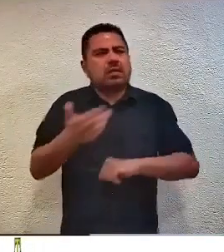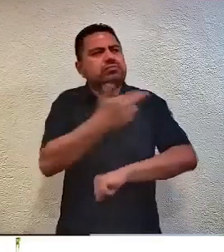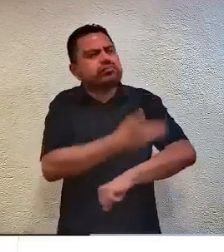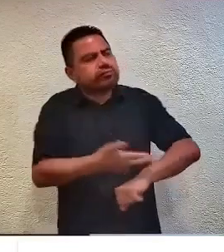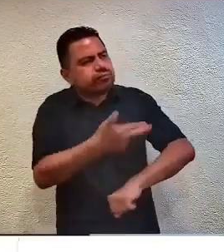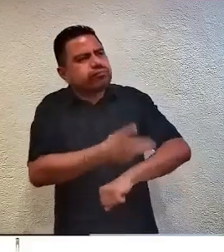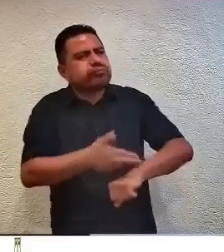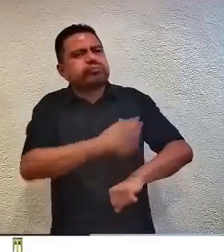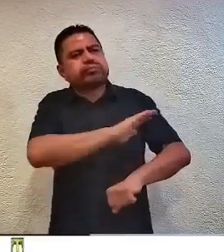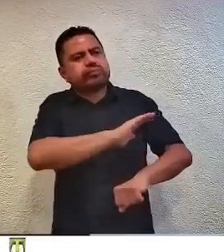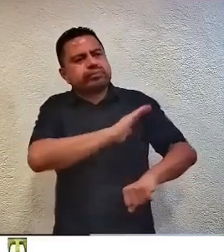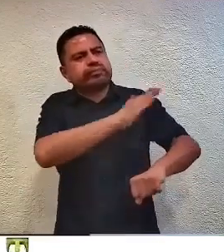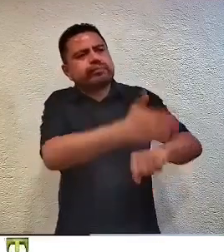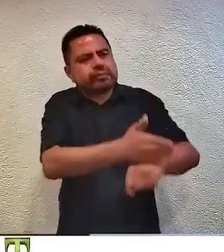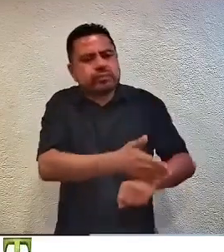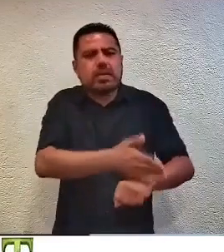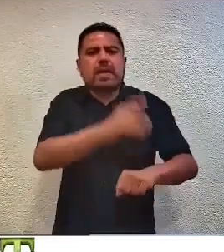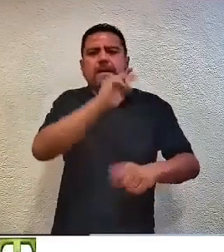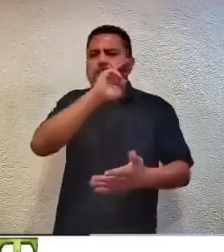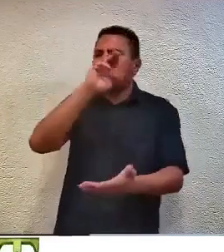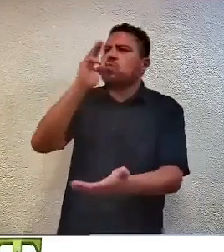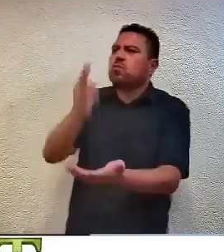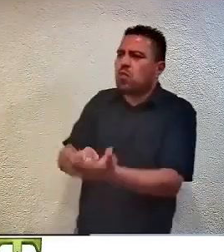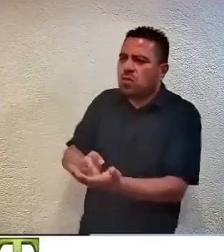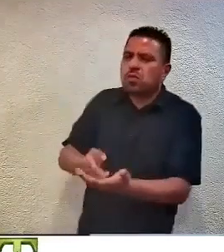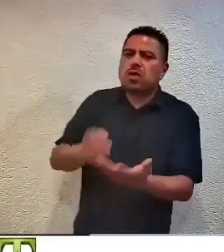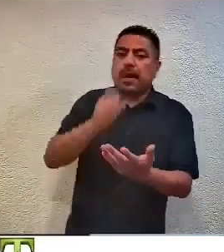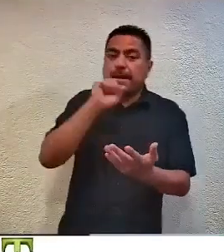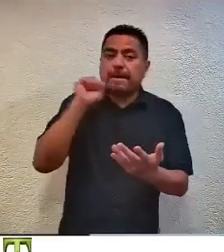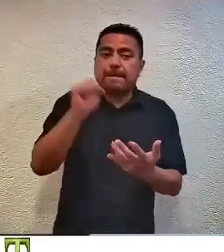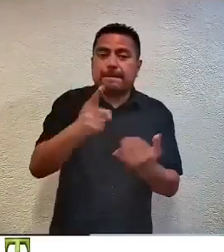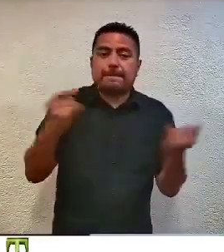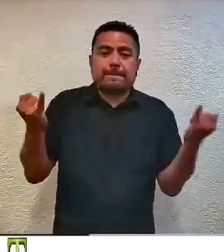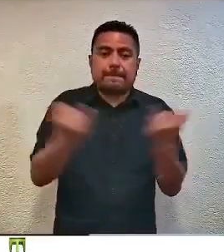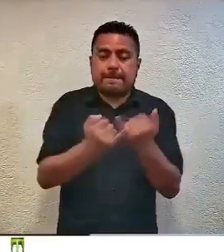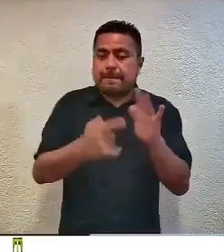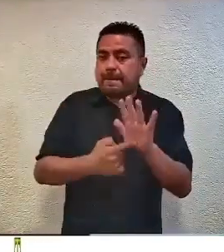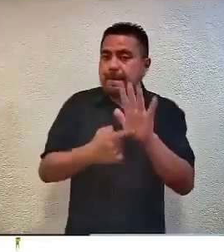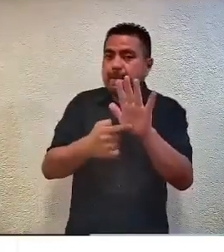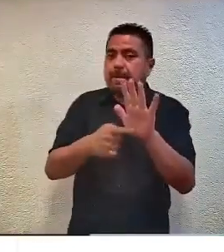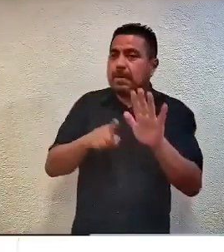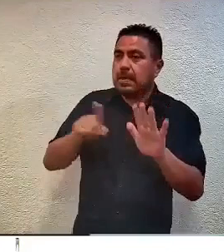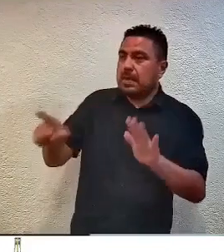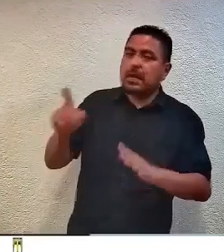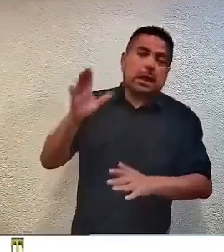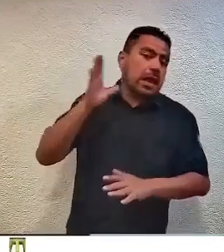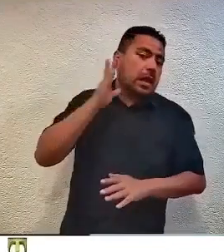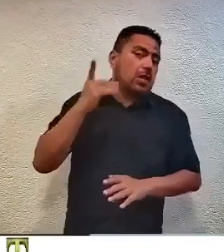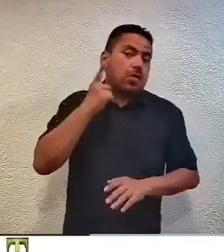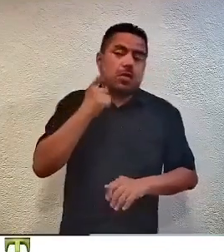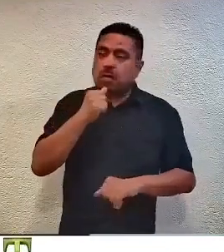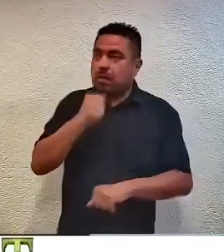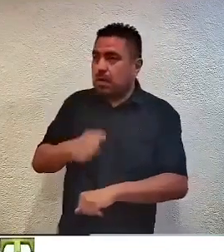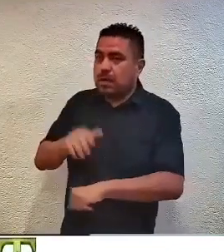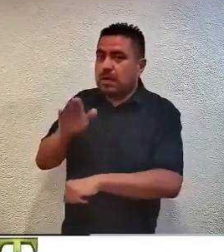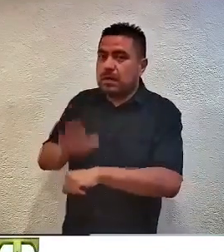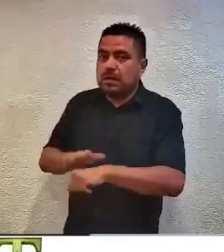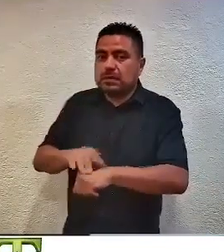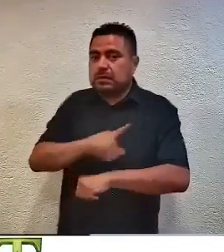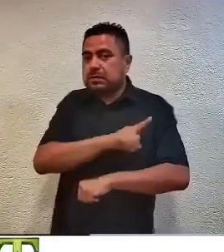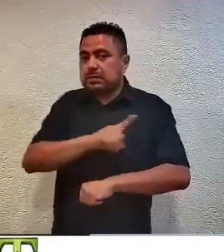hemos amonestado, hemos multado, incluso hemos dado vista al Congreso del Estado para acatar